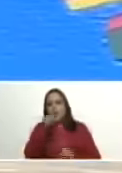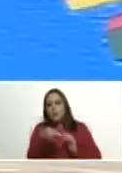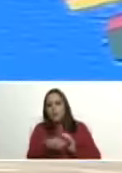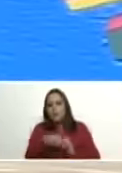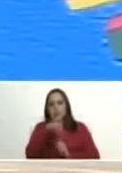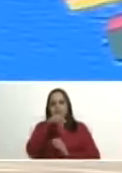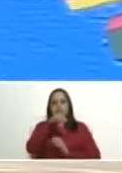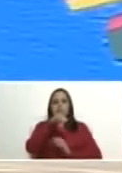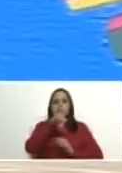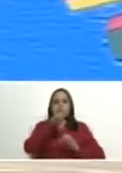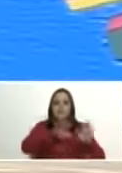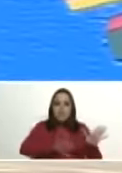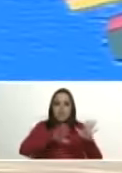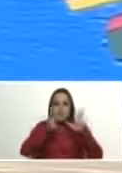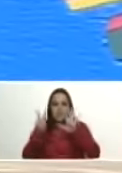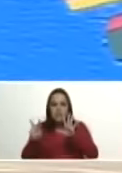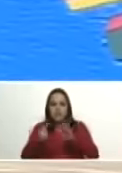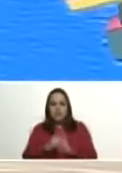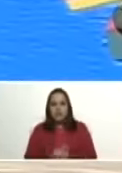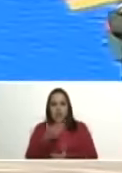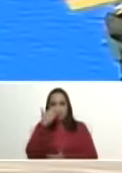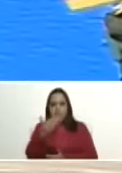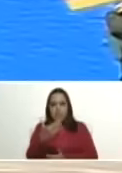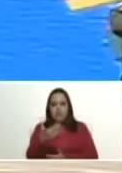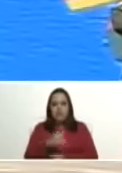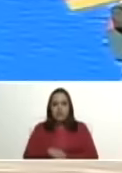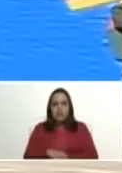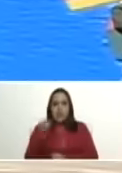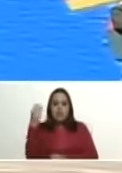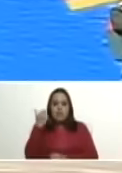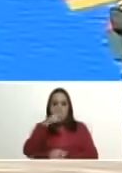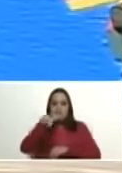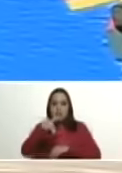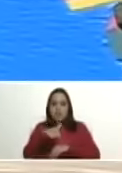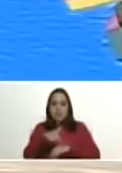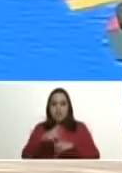2017, ante la Asamblea General de Naciones Unidas,